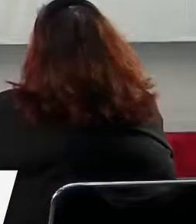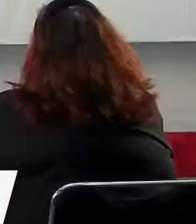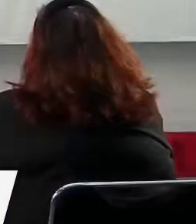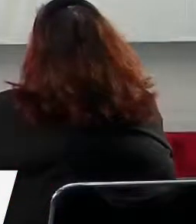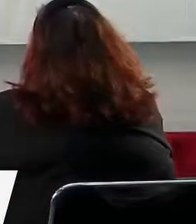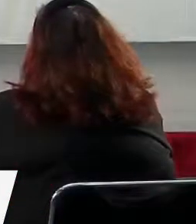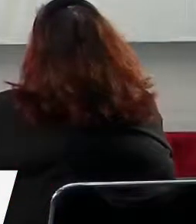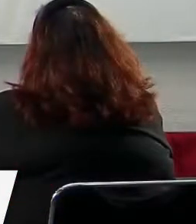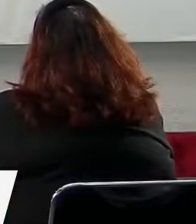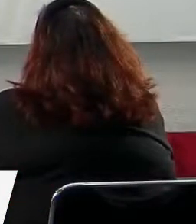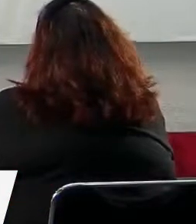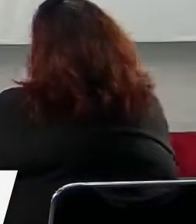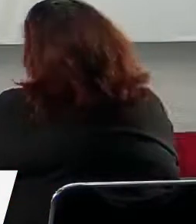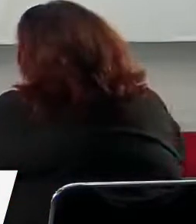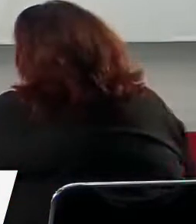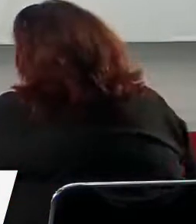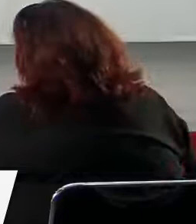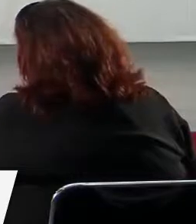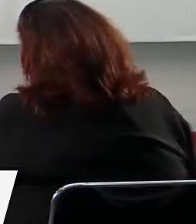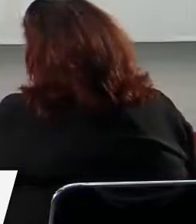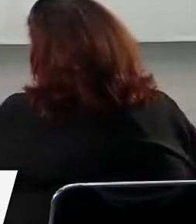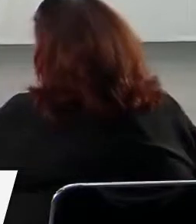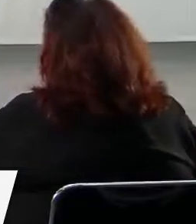que a todo mundo querer